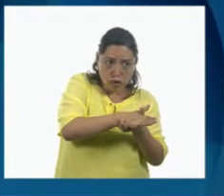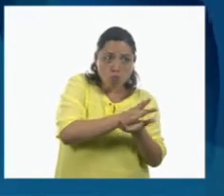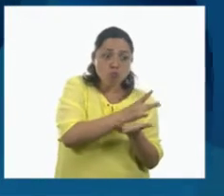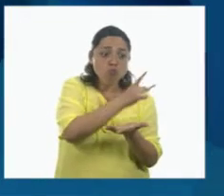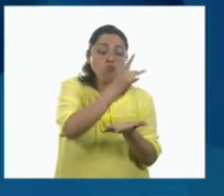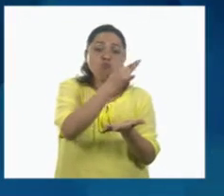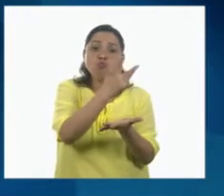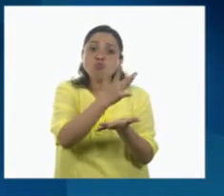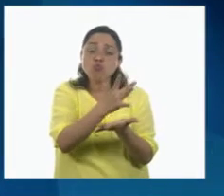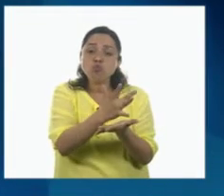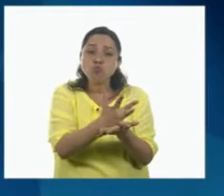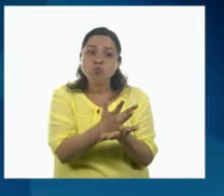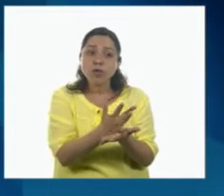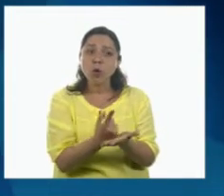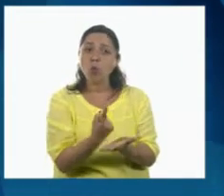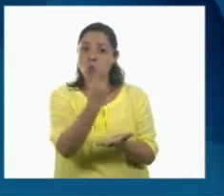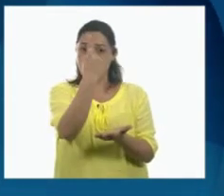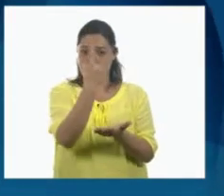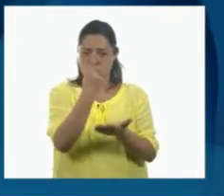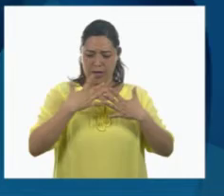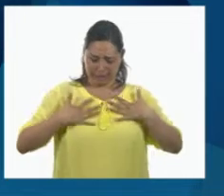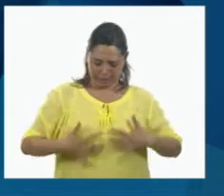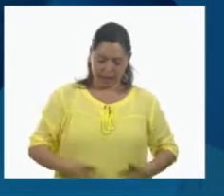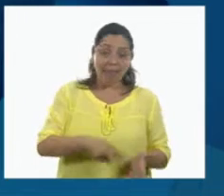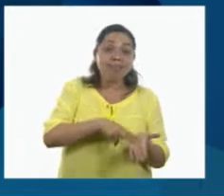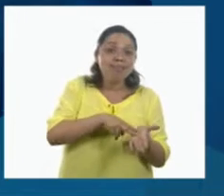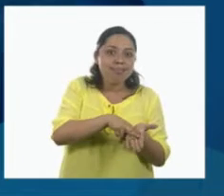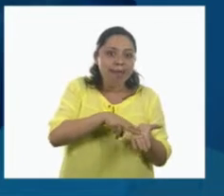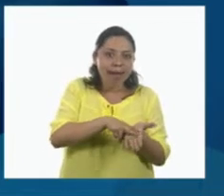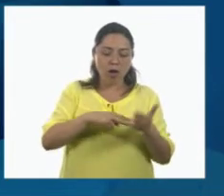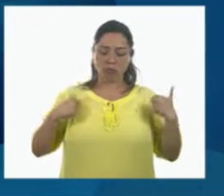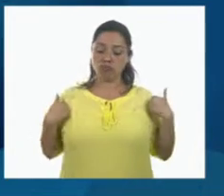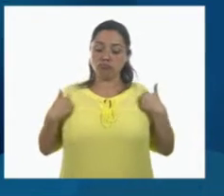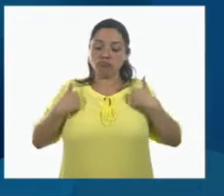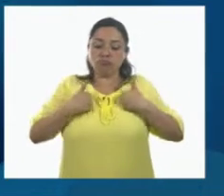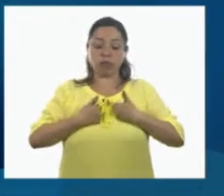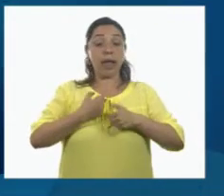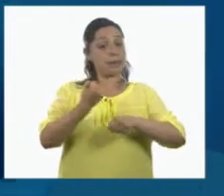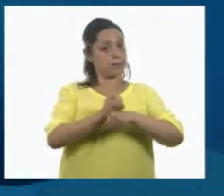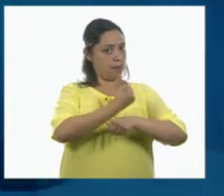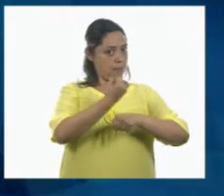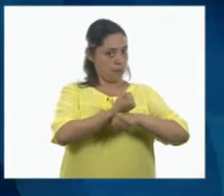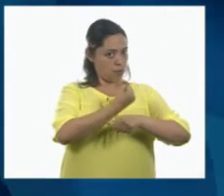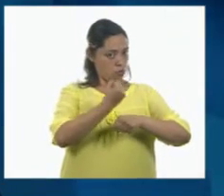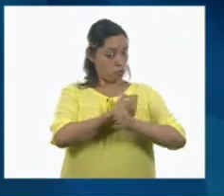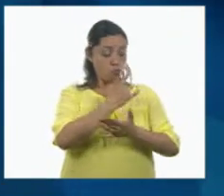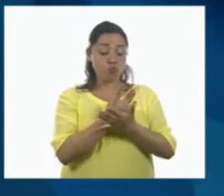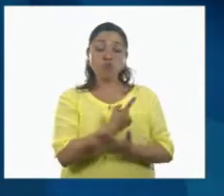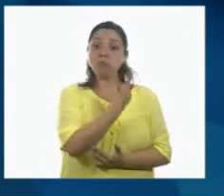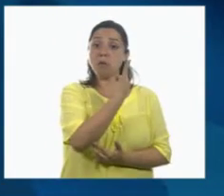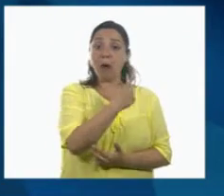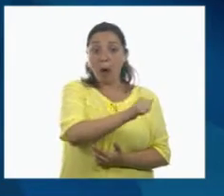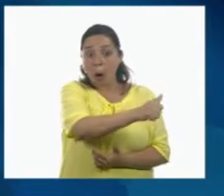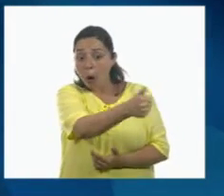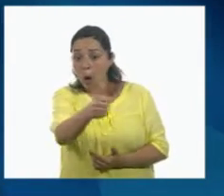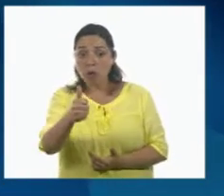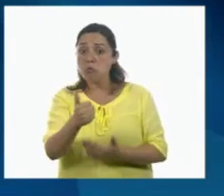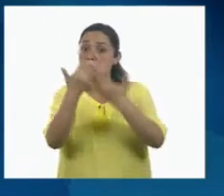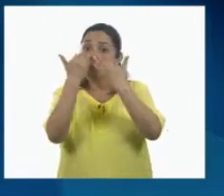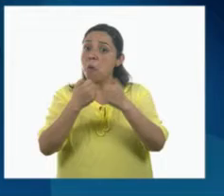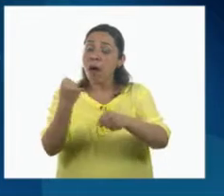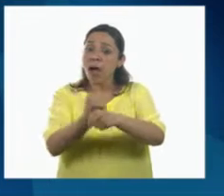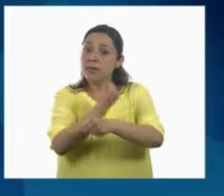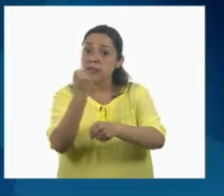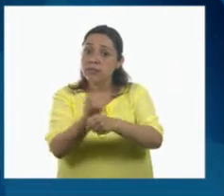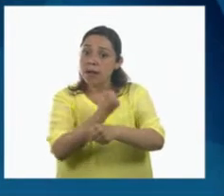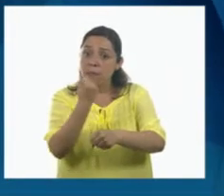señora del vestido negro con su capa tiene zapatos. Los demás no tienen zapatos. Tú que